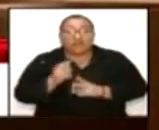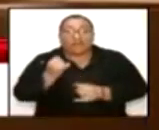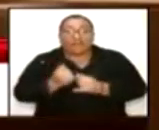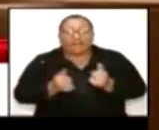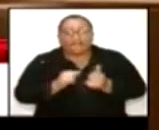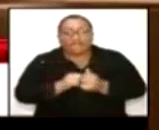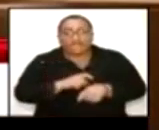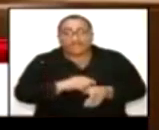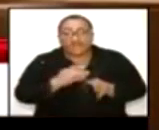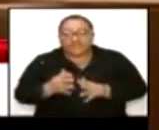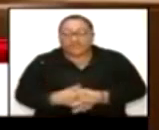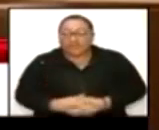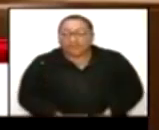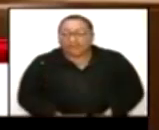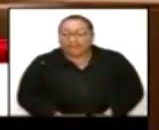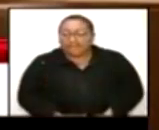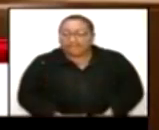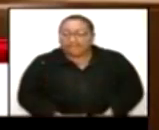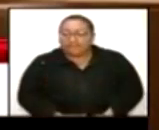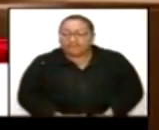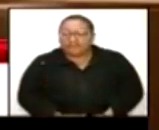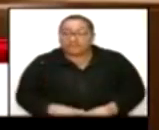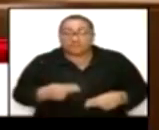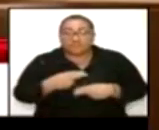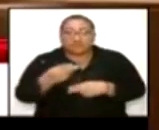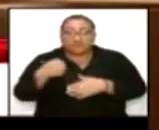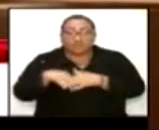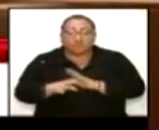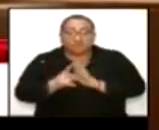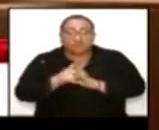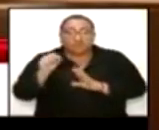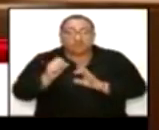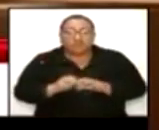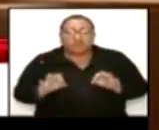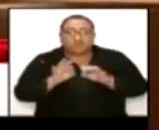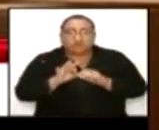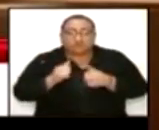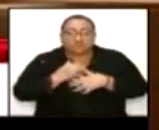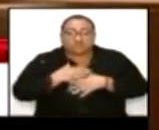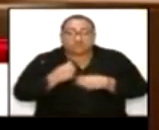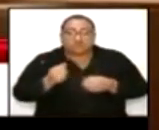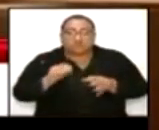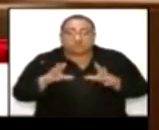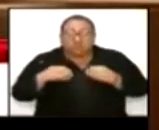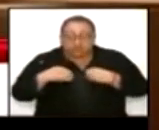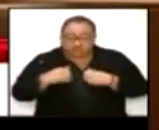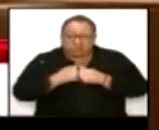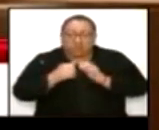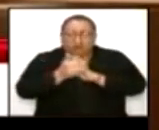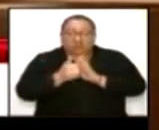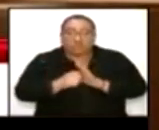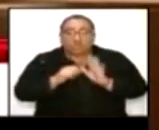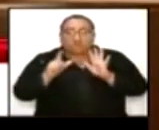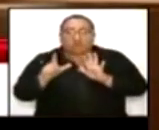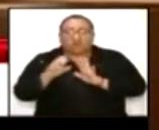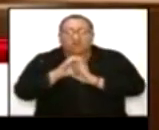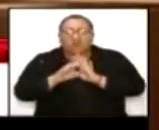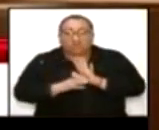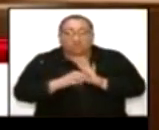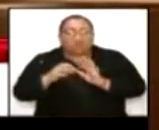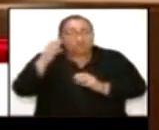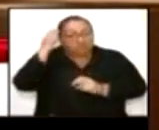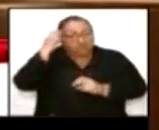transitoria. A nivel interno, el derecho fundamental a la salud ha sido reconocido en el artículo 7º de la